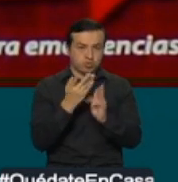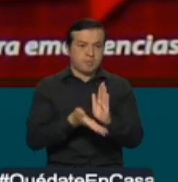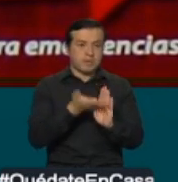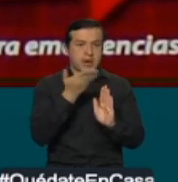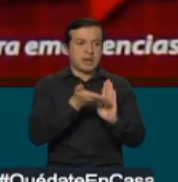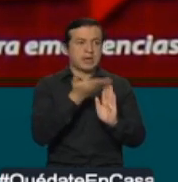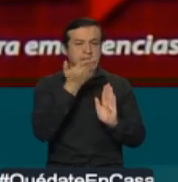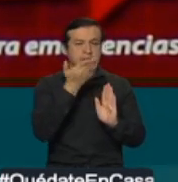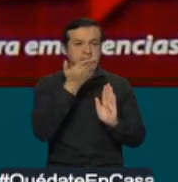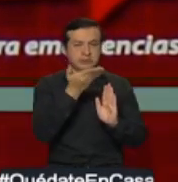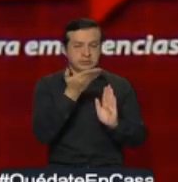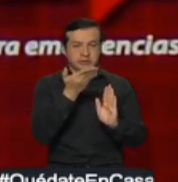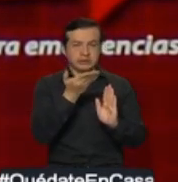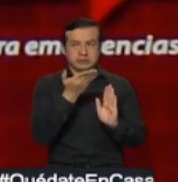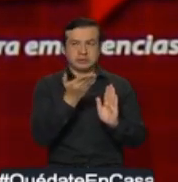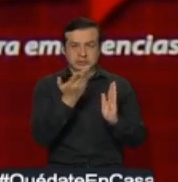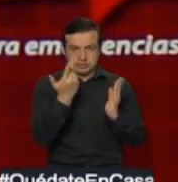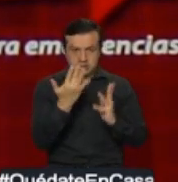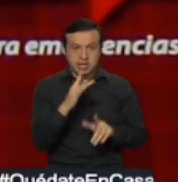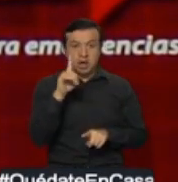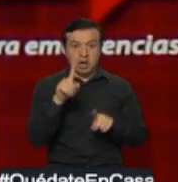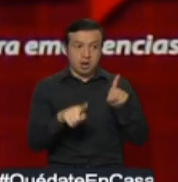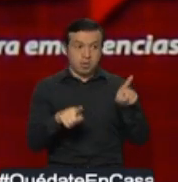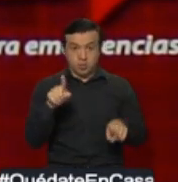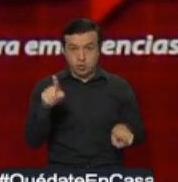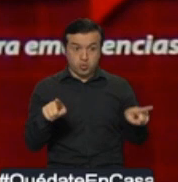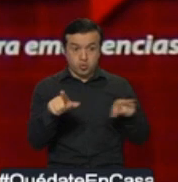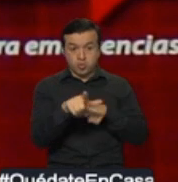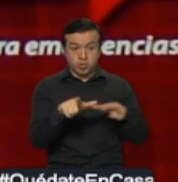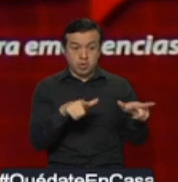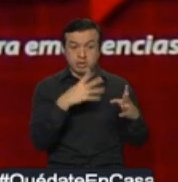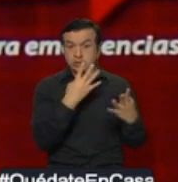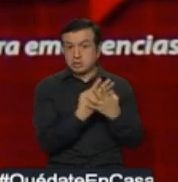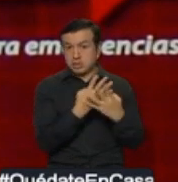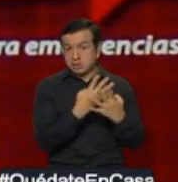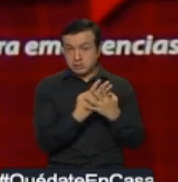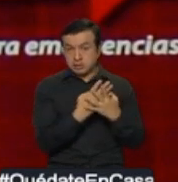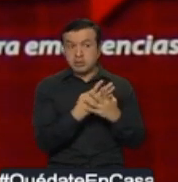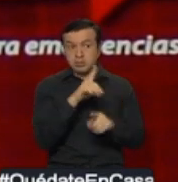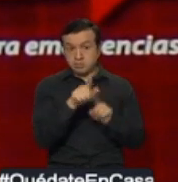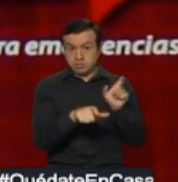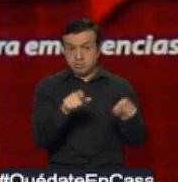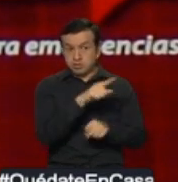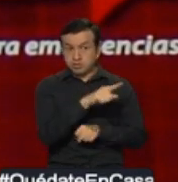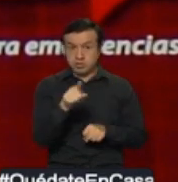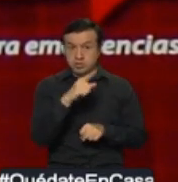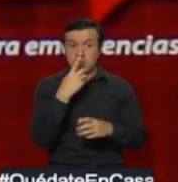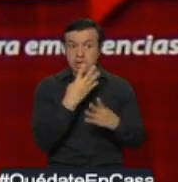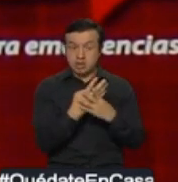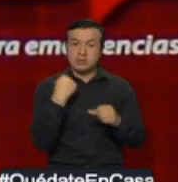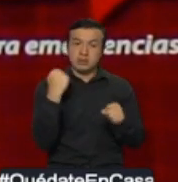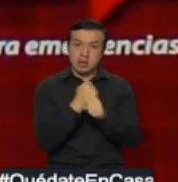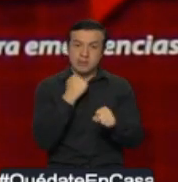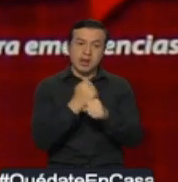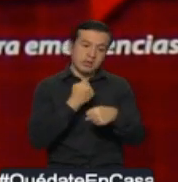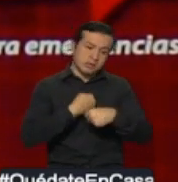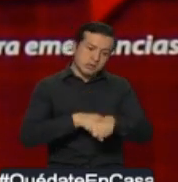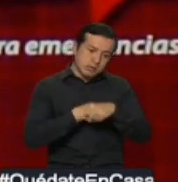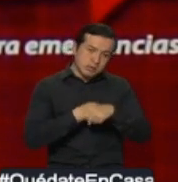Uh-huh. Tenemos incluso en algunos centros de privación de libertad a personas detenidas que están trabajando en